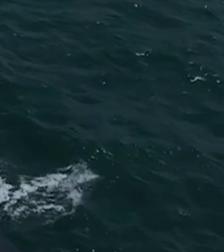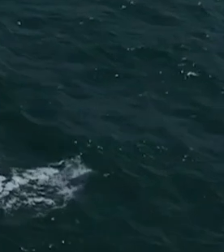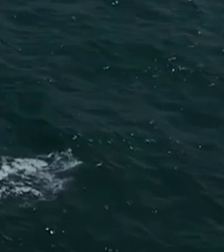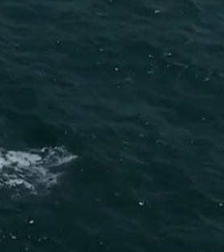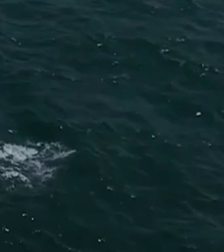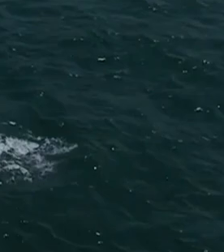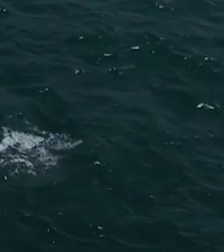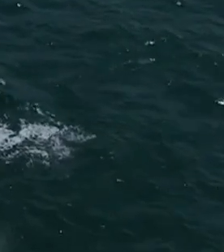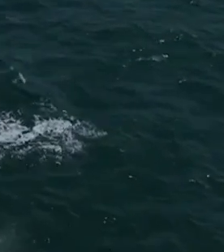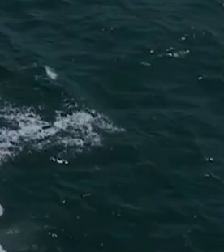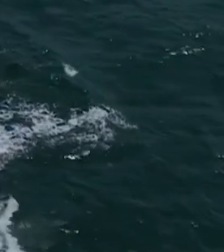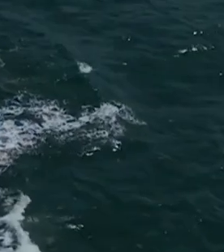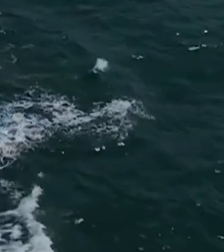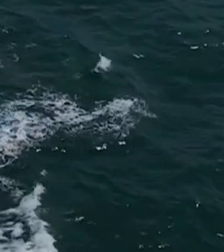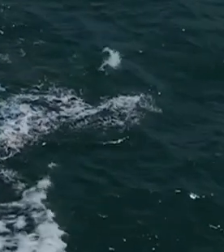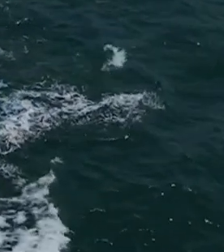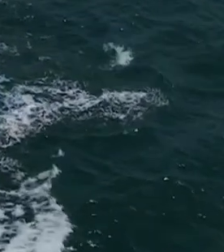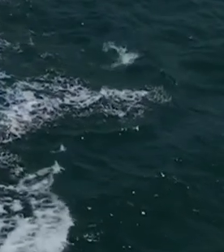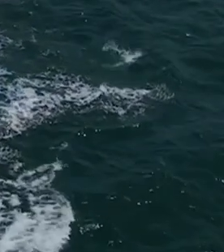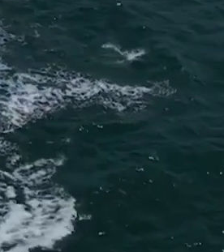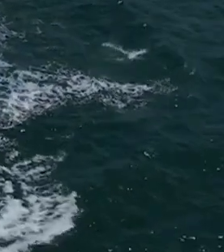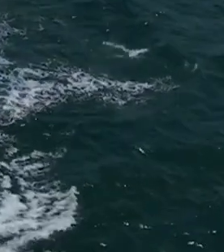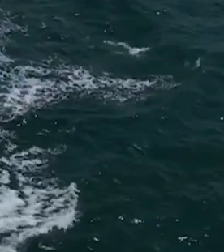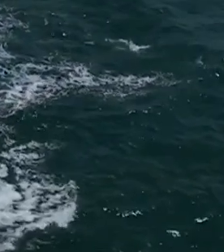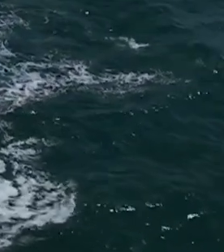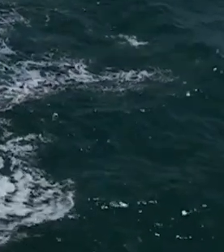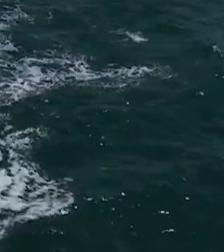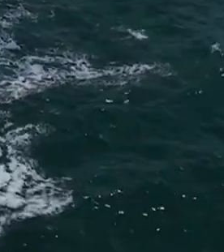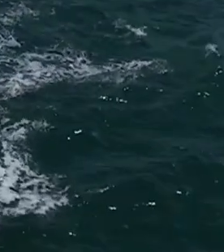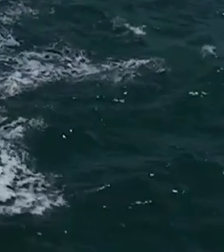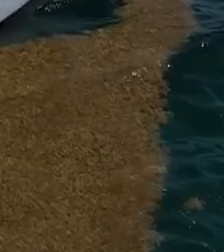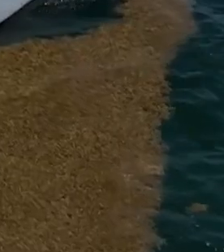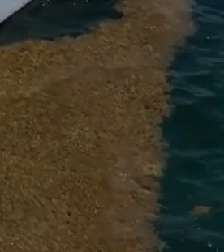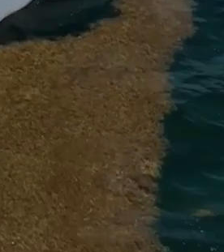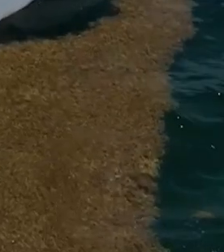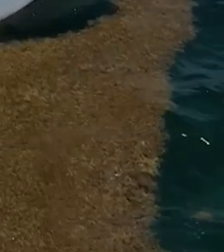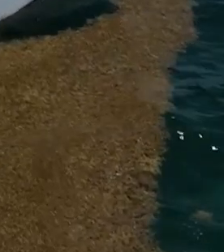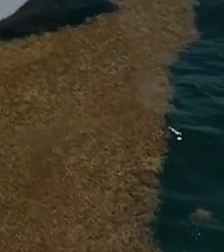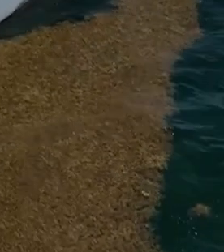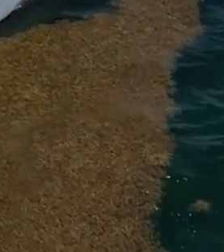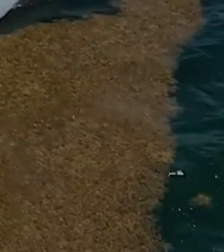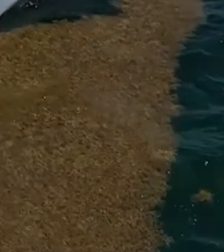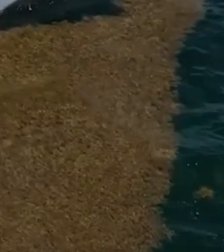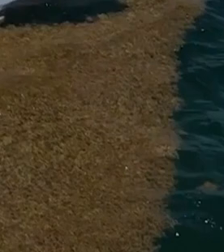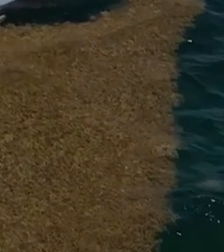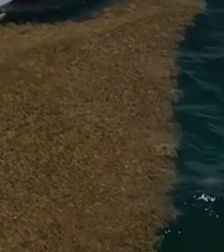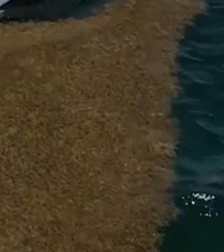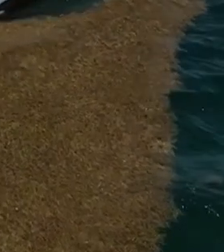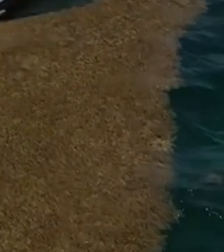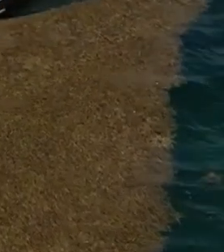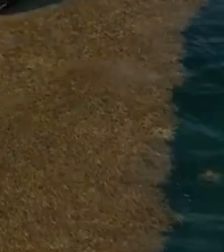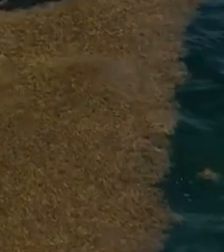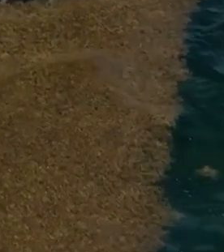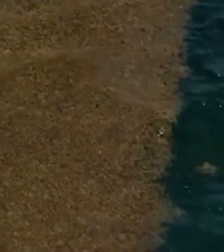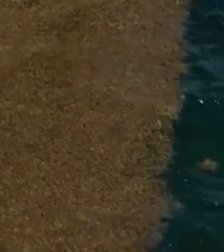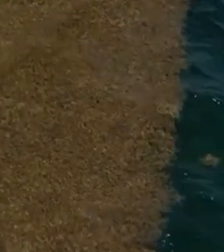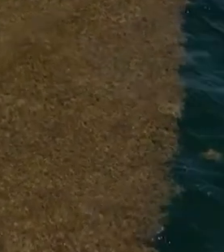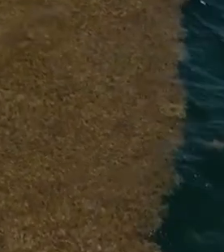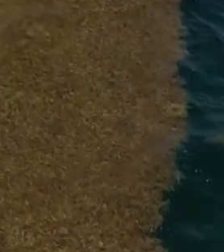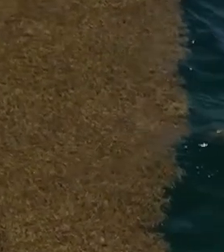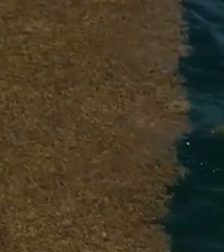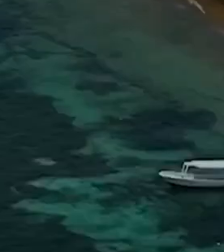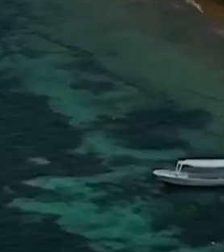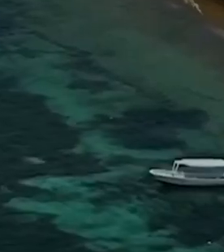Bruto, hemos participado en la recolección en el mar de más de 8.080 toneladas de esta macroalga